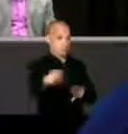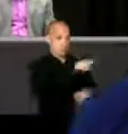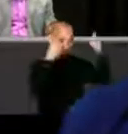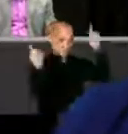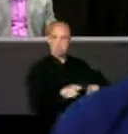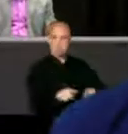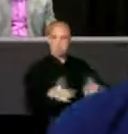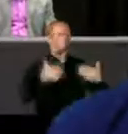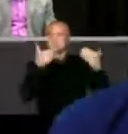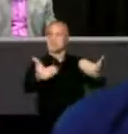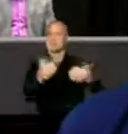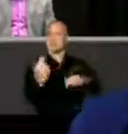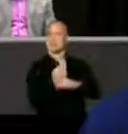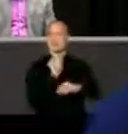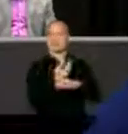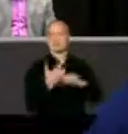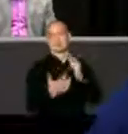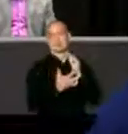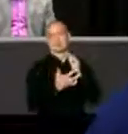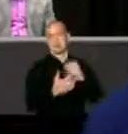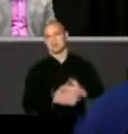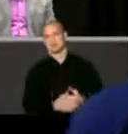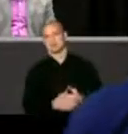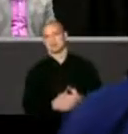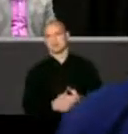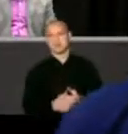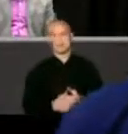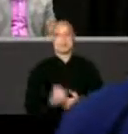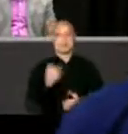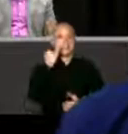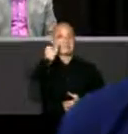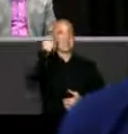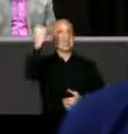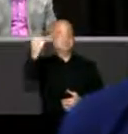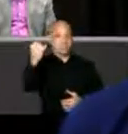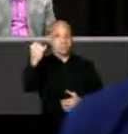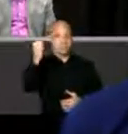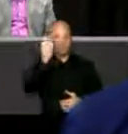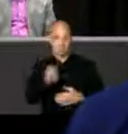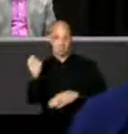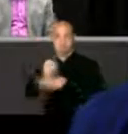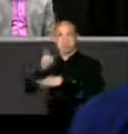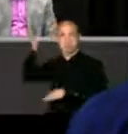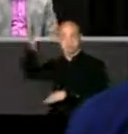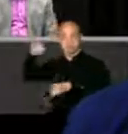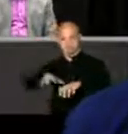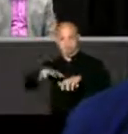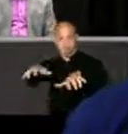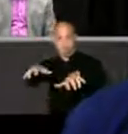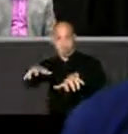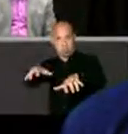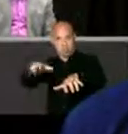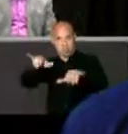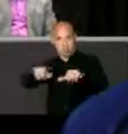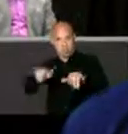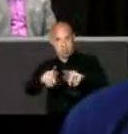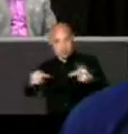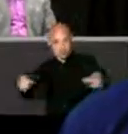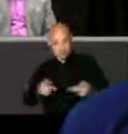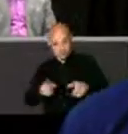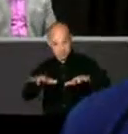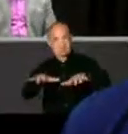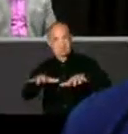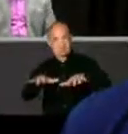individuo puede ser 100 pesos o $100. Si un comercio es sorprendido permitiendo a sus clientes entrar